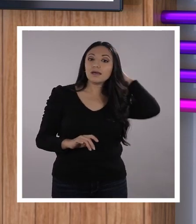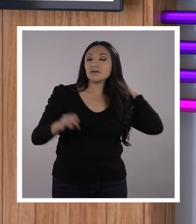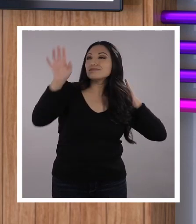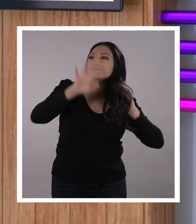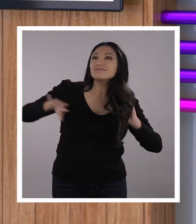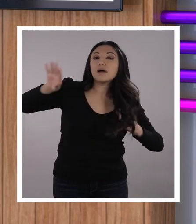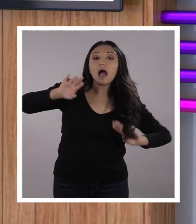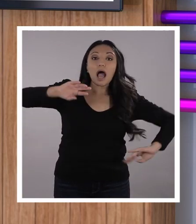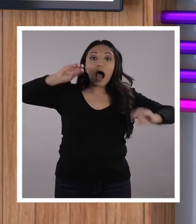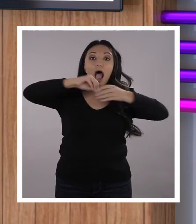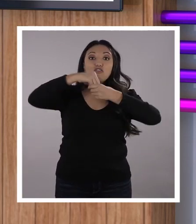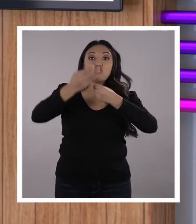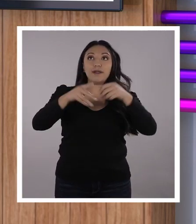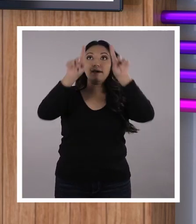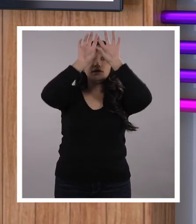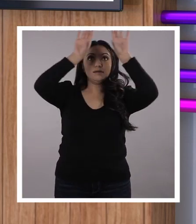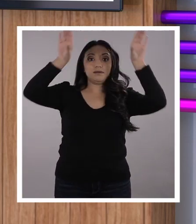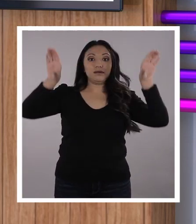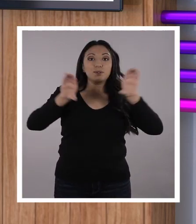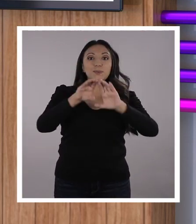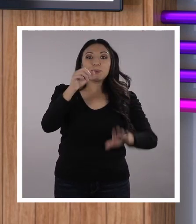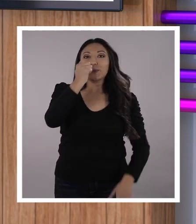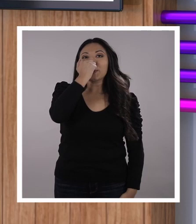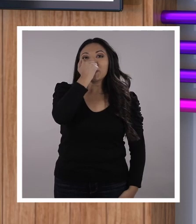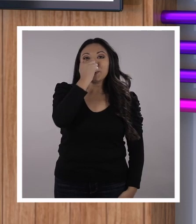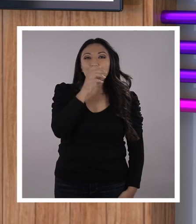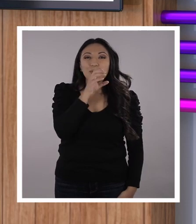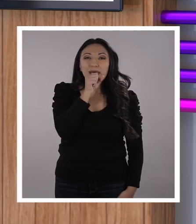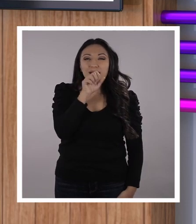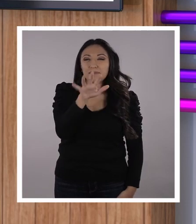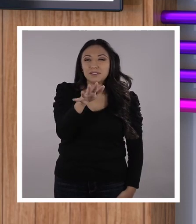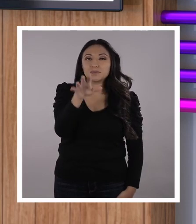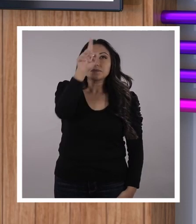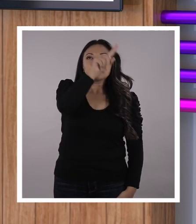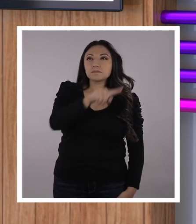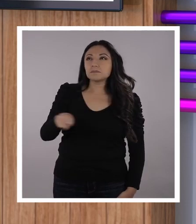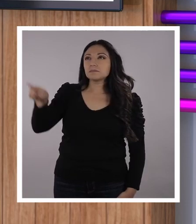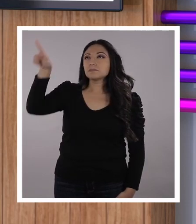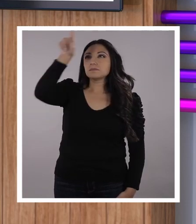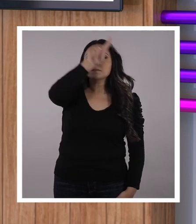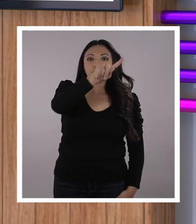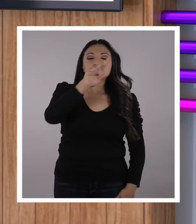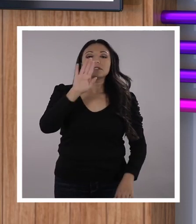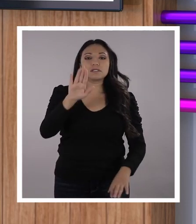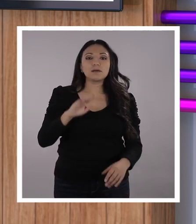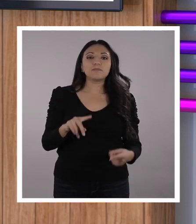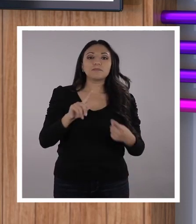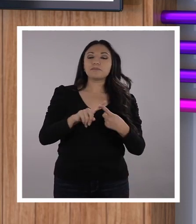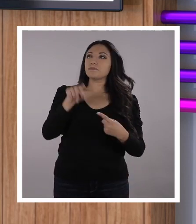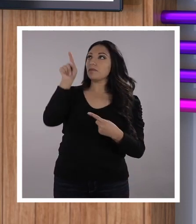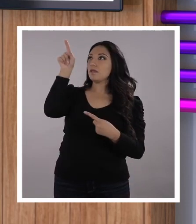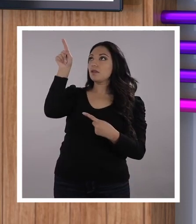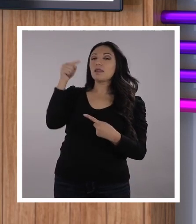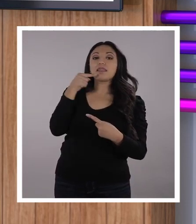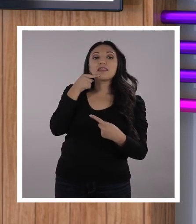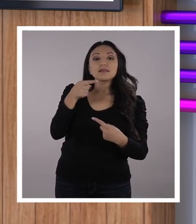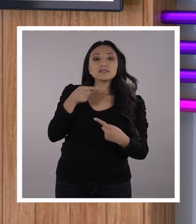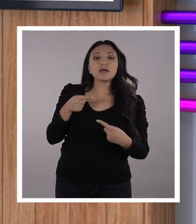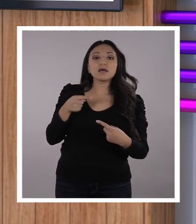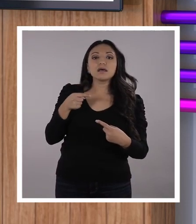de la rueda están todos los aspectos o todas las situaciones que interactúan en una sociedad. Por ejemplo.